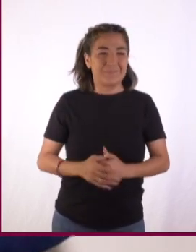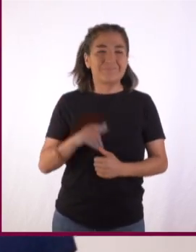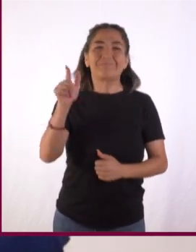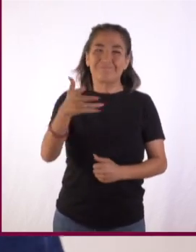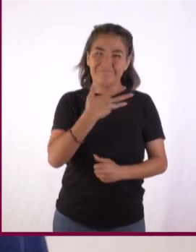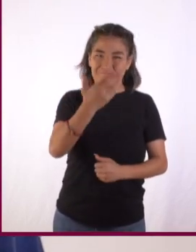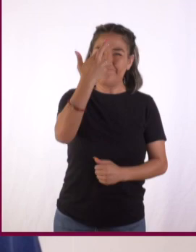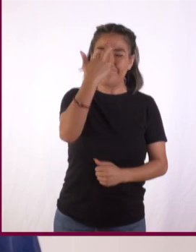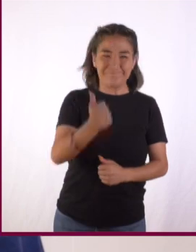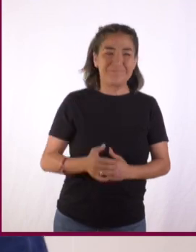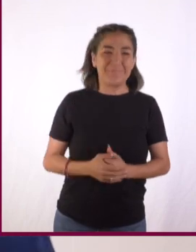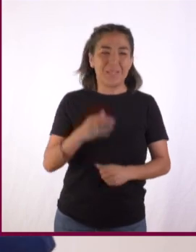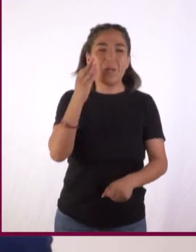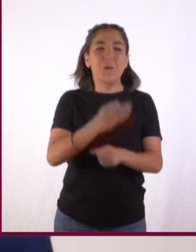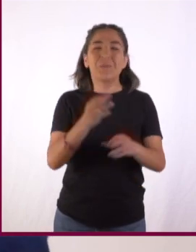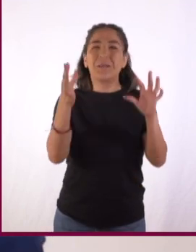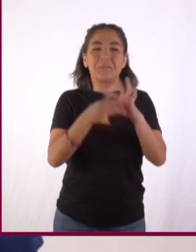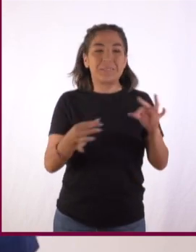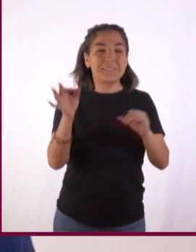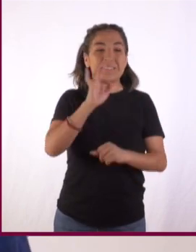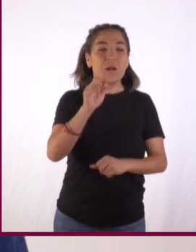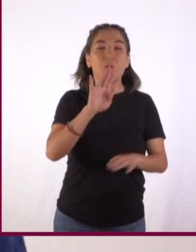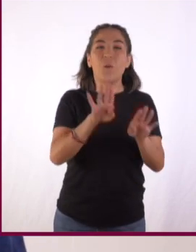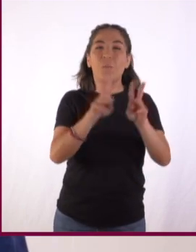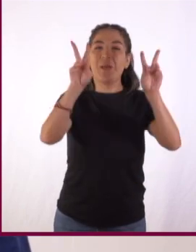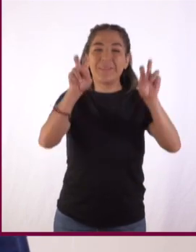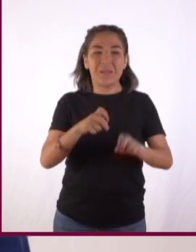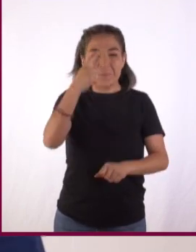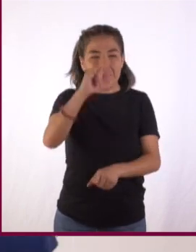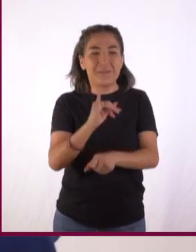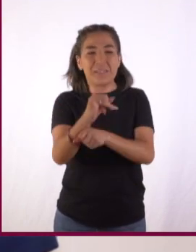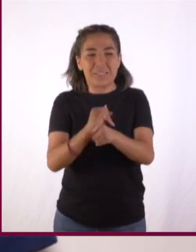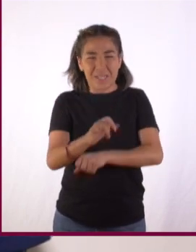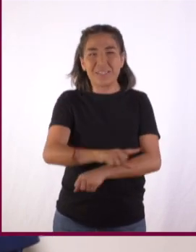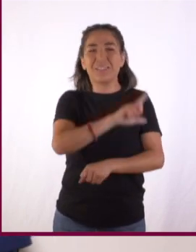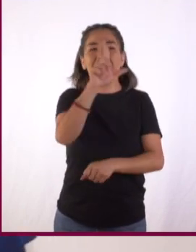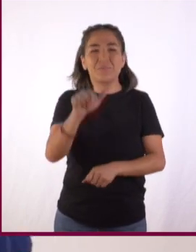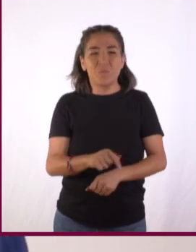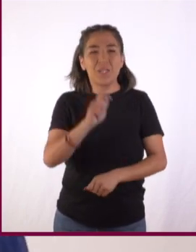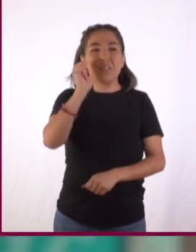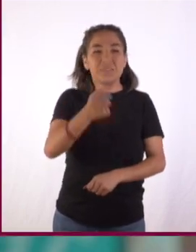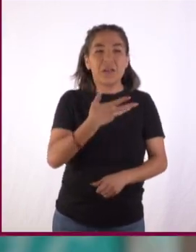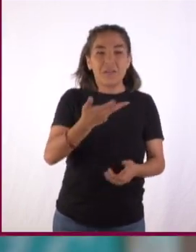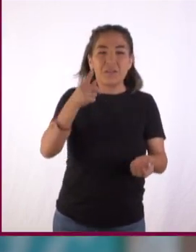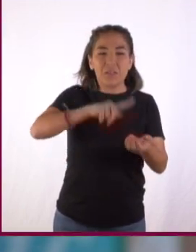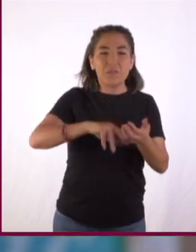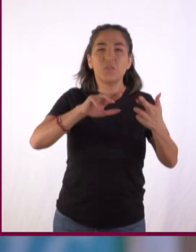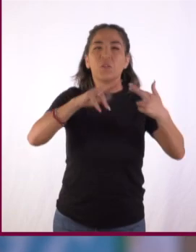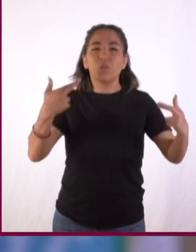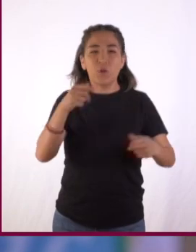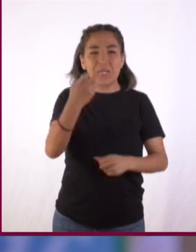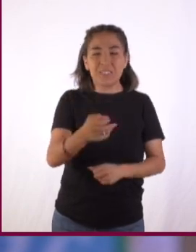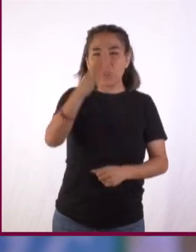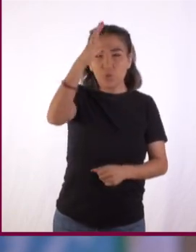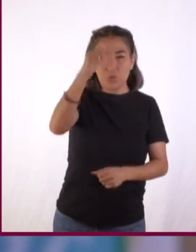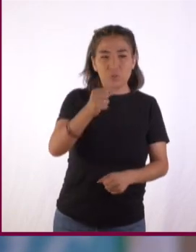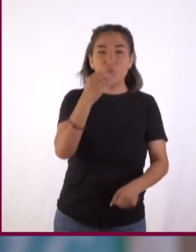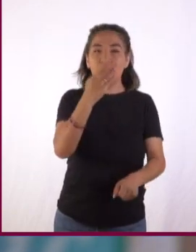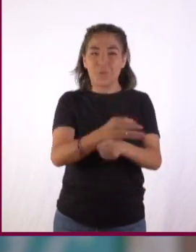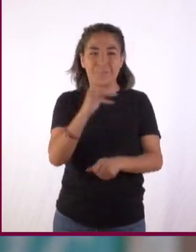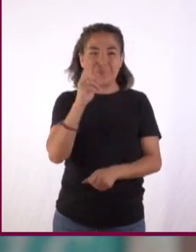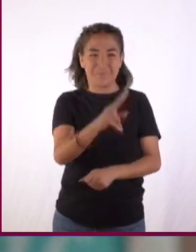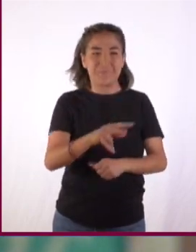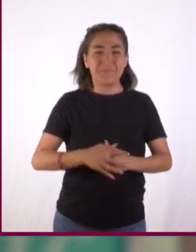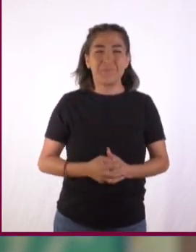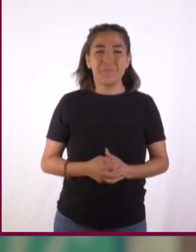sí. Tienes razón. Bien podríamos dejarlo como un tema de investigación para más adelante. El saber si hay una relación entre estos